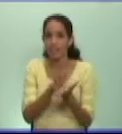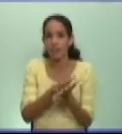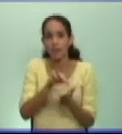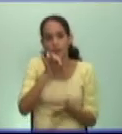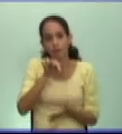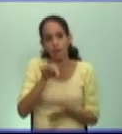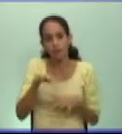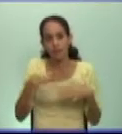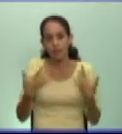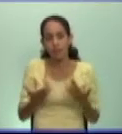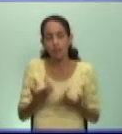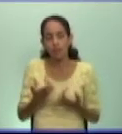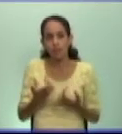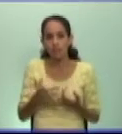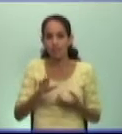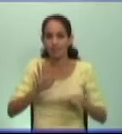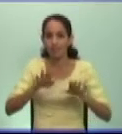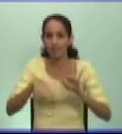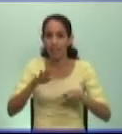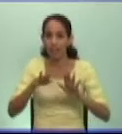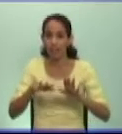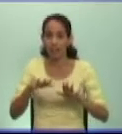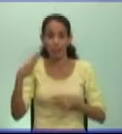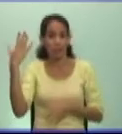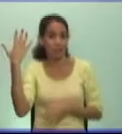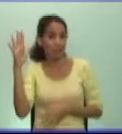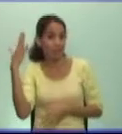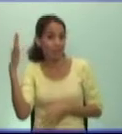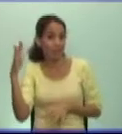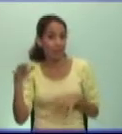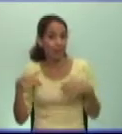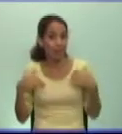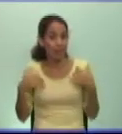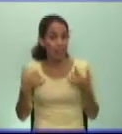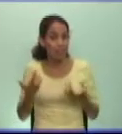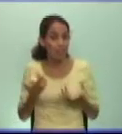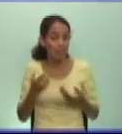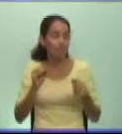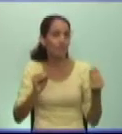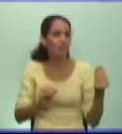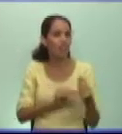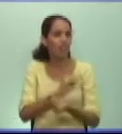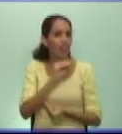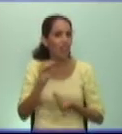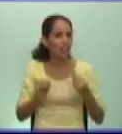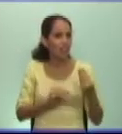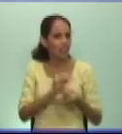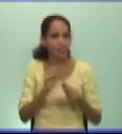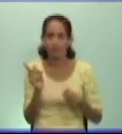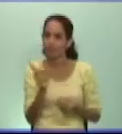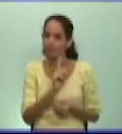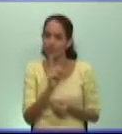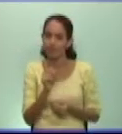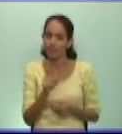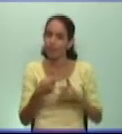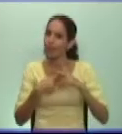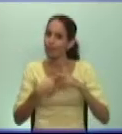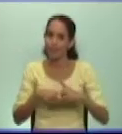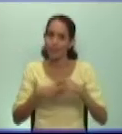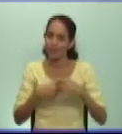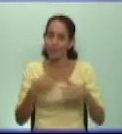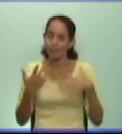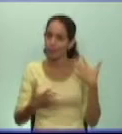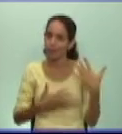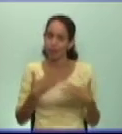todo el desarrollo la dependencia al capital extranjero, entonces esa sustitución de importaciones no resolvía el problema